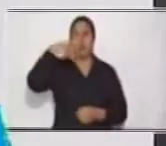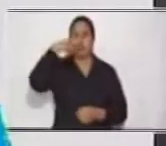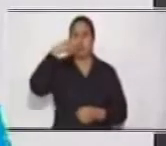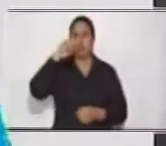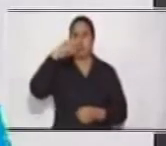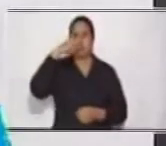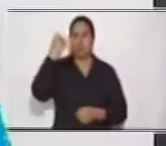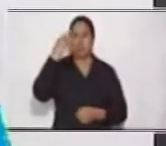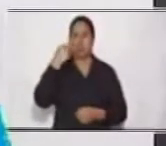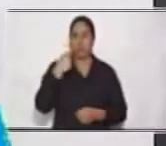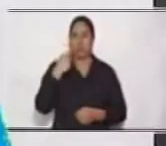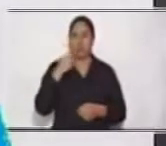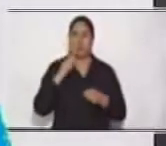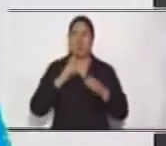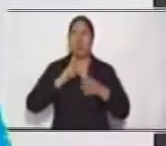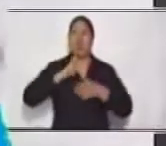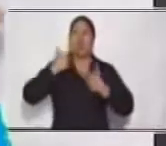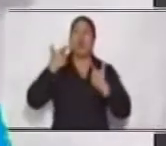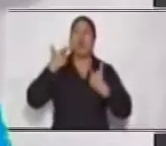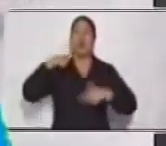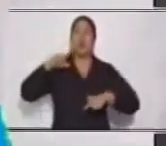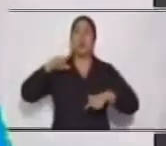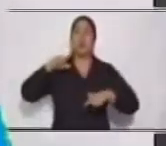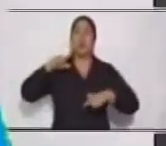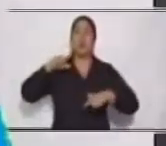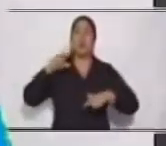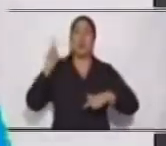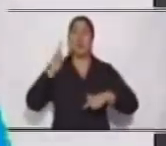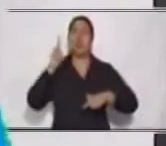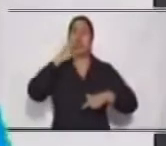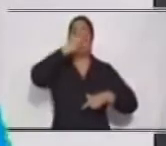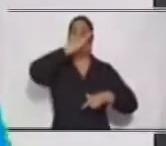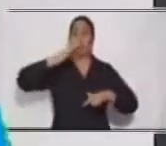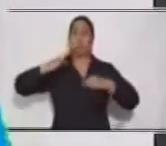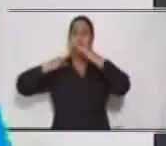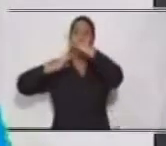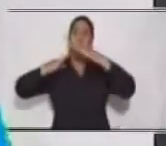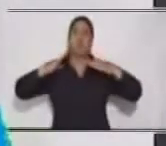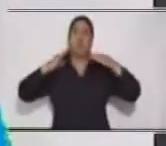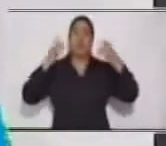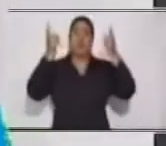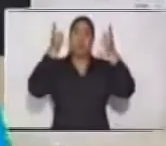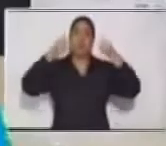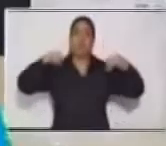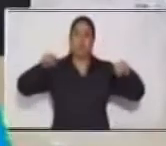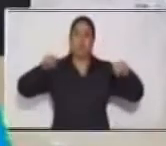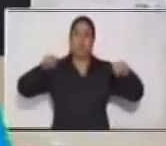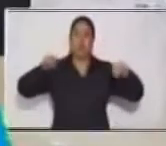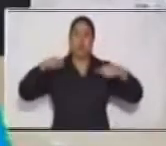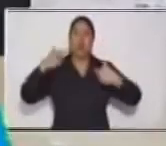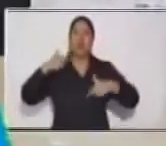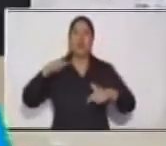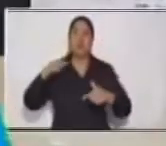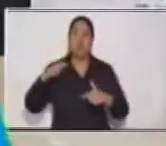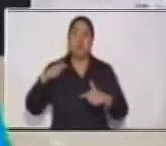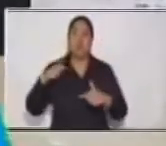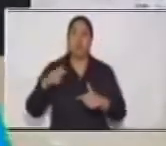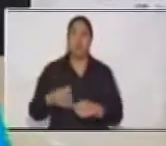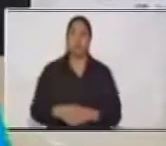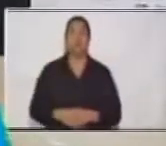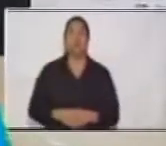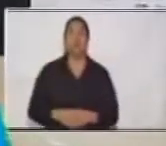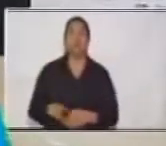hipérbola. Entonces, cuando tenemos este caso, tenemos primero el eje X, entonces el valor